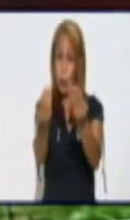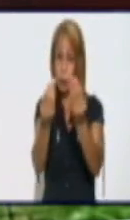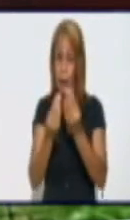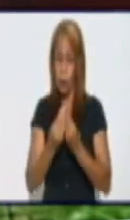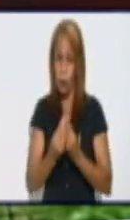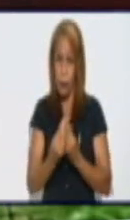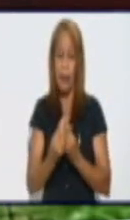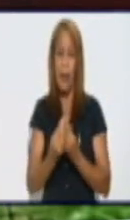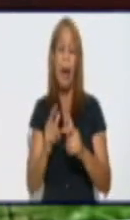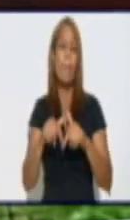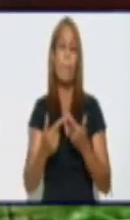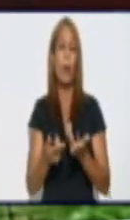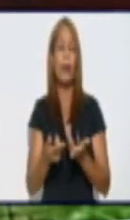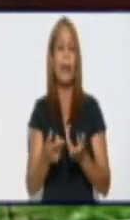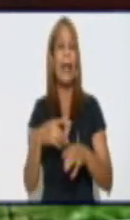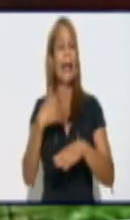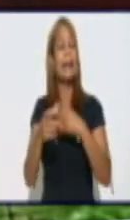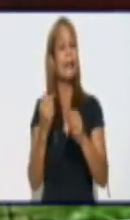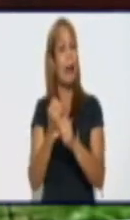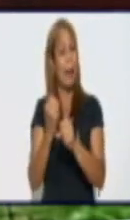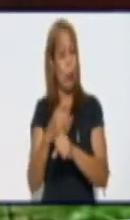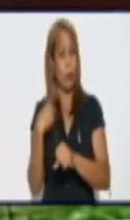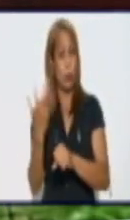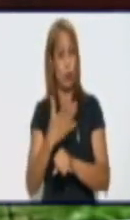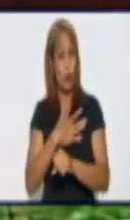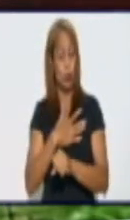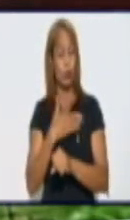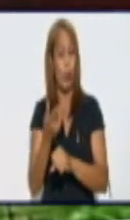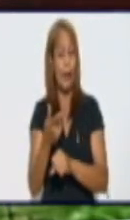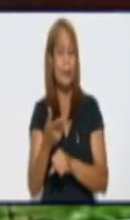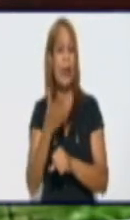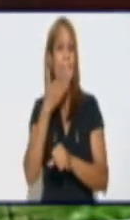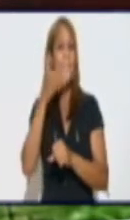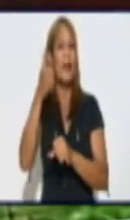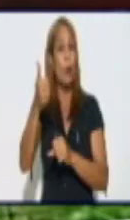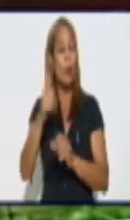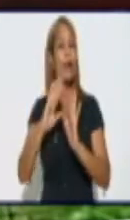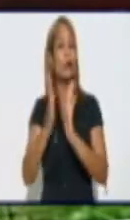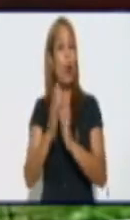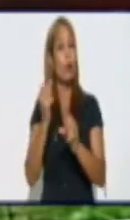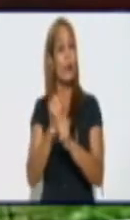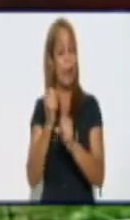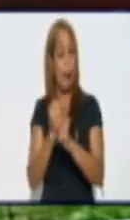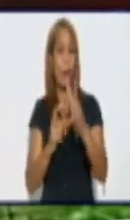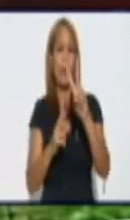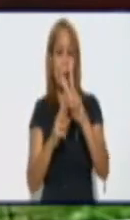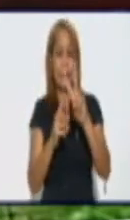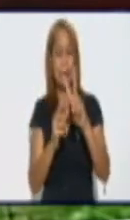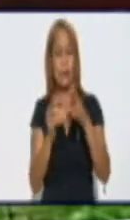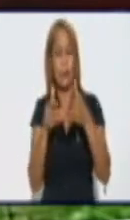satisfacer sus necesidades informativas y brindarle agradable compañía